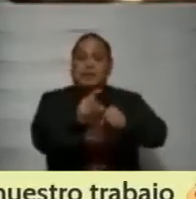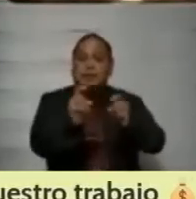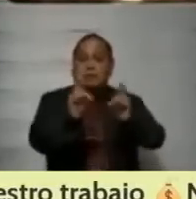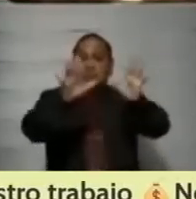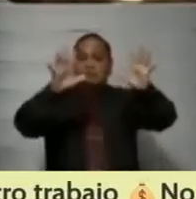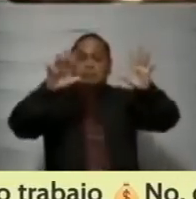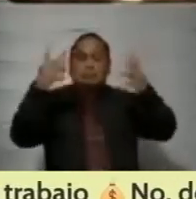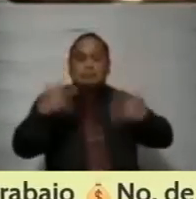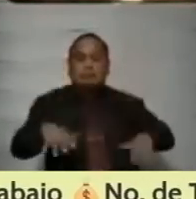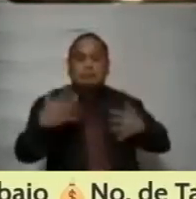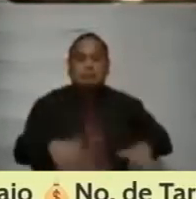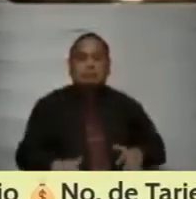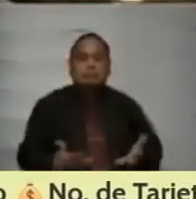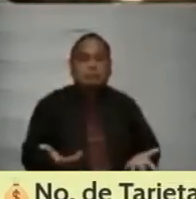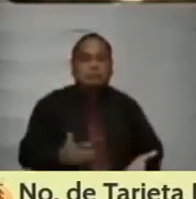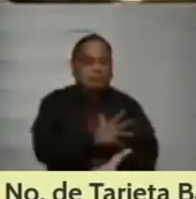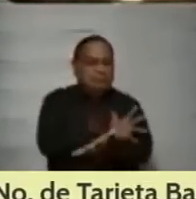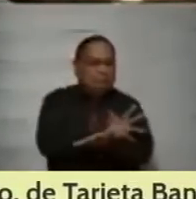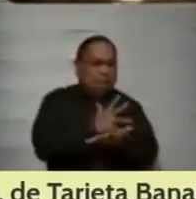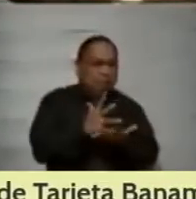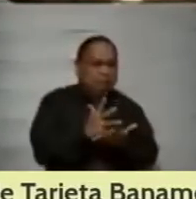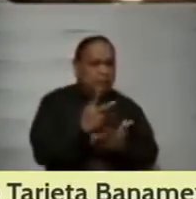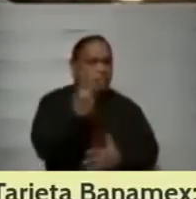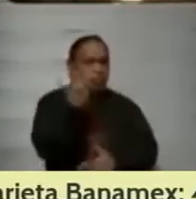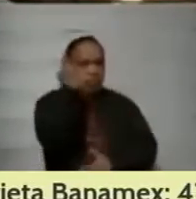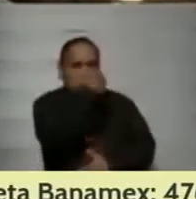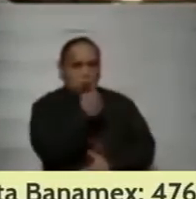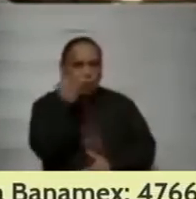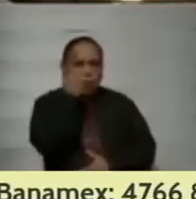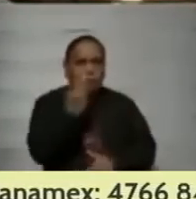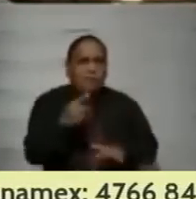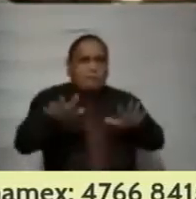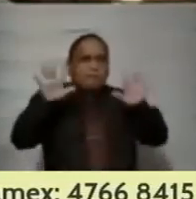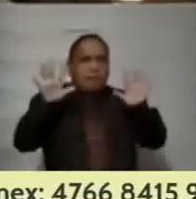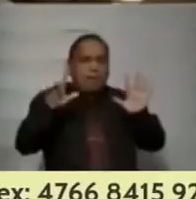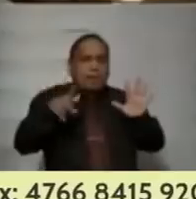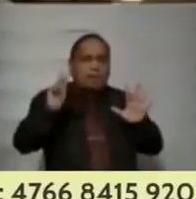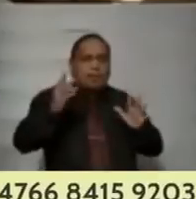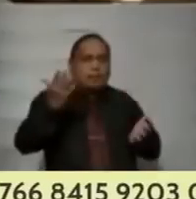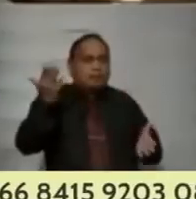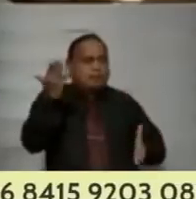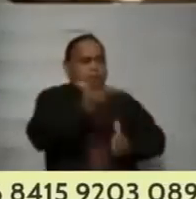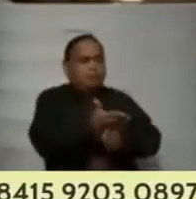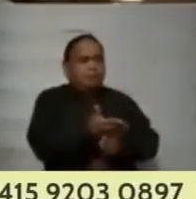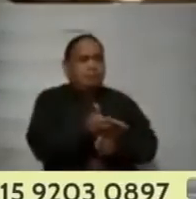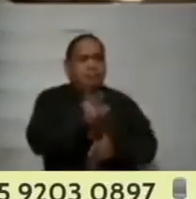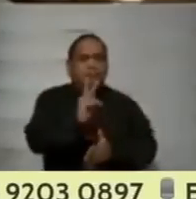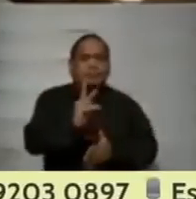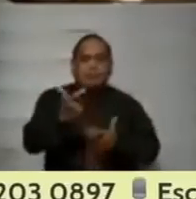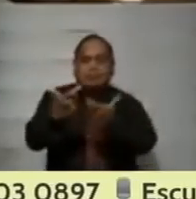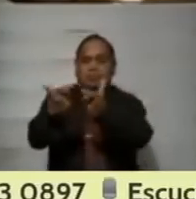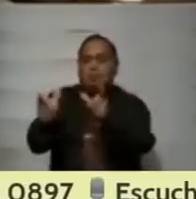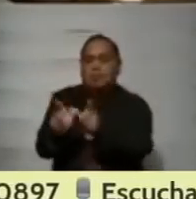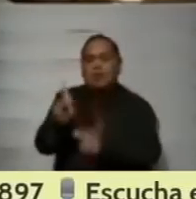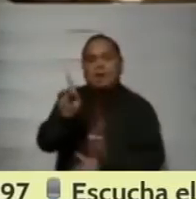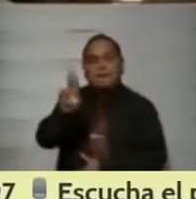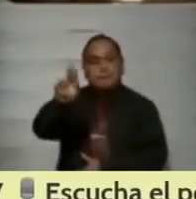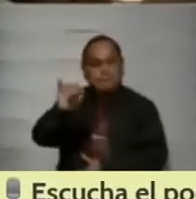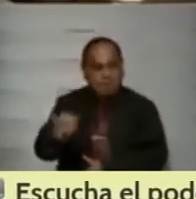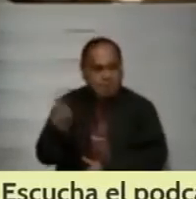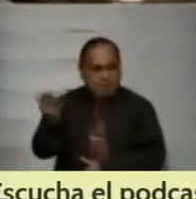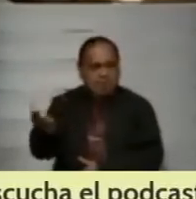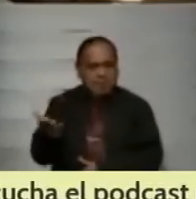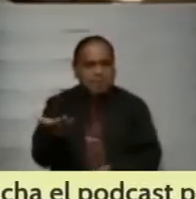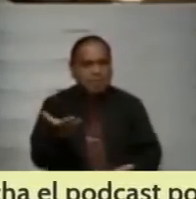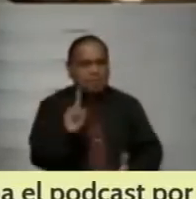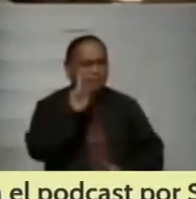menos, no les exagero, a lo mejor fue a las 2 horas, pero se fue inmediatamente que él llegó al PRI, creó esta empresa con esta